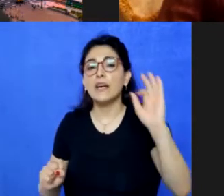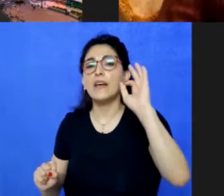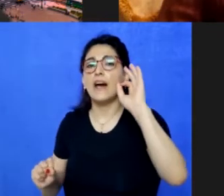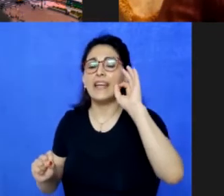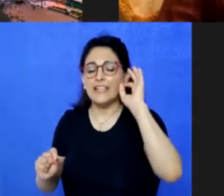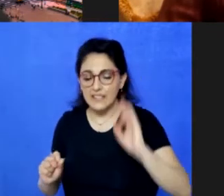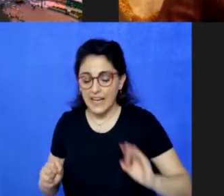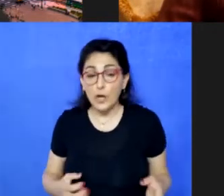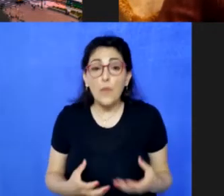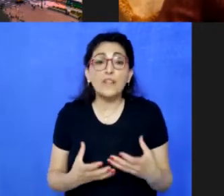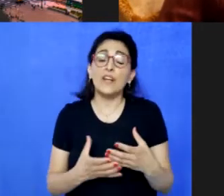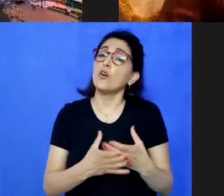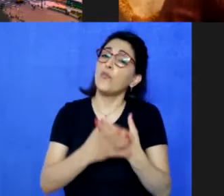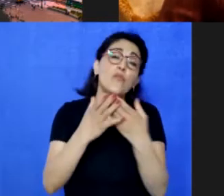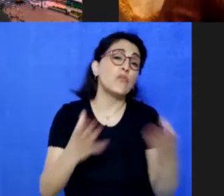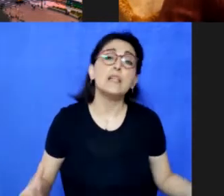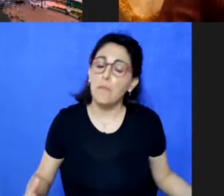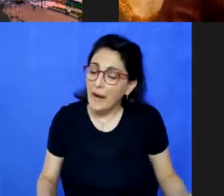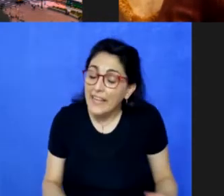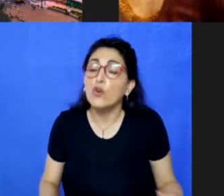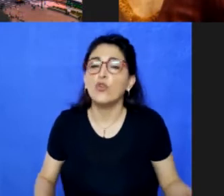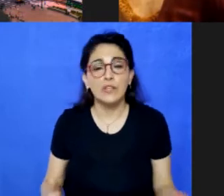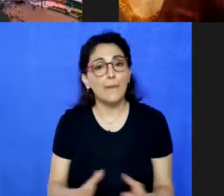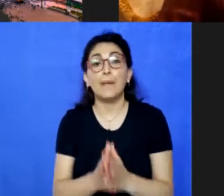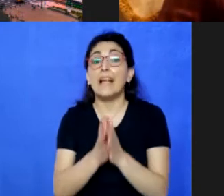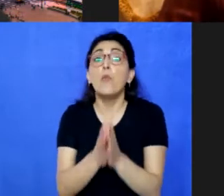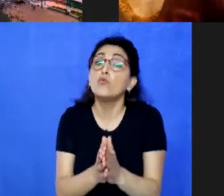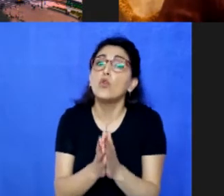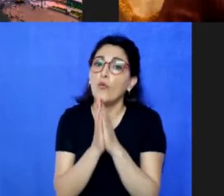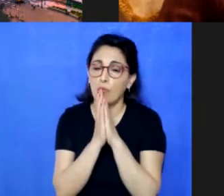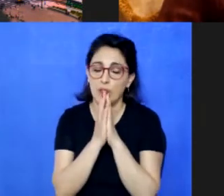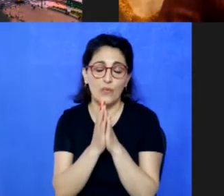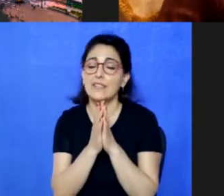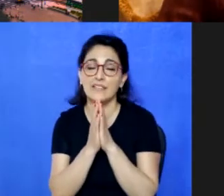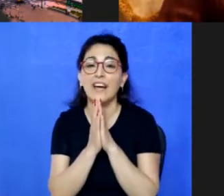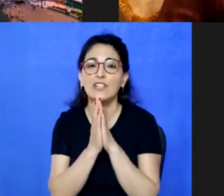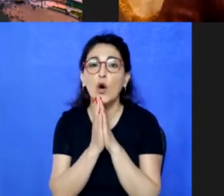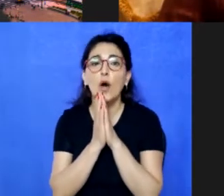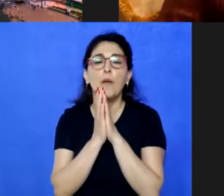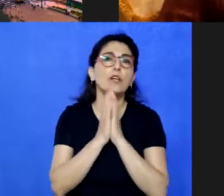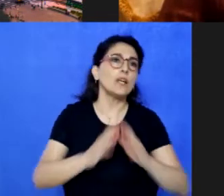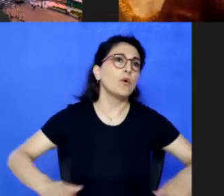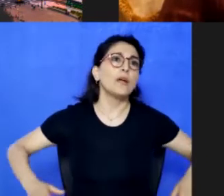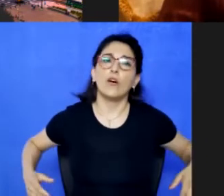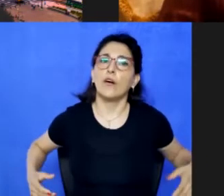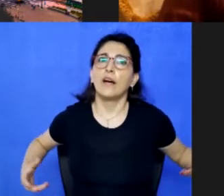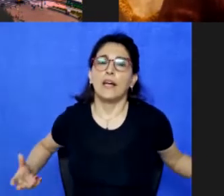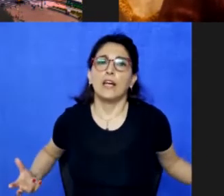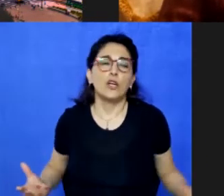tenemos que analizar cómo fue este año, que fue difícil para todos, para el mundo fue difícil este año, porque